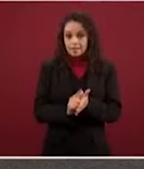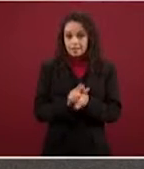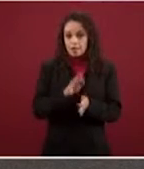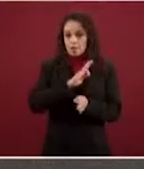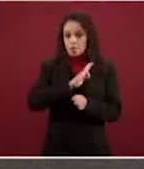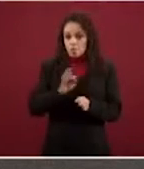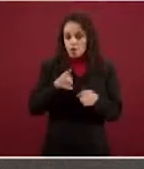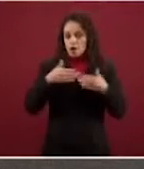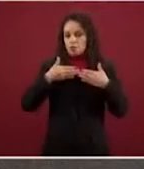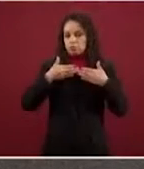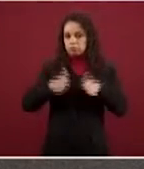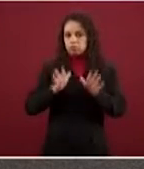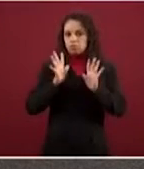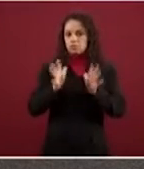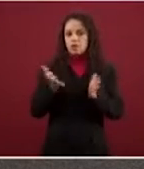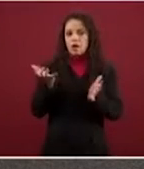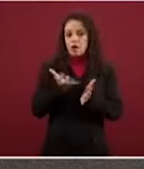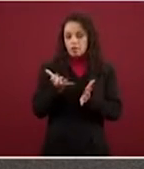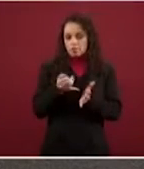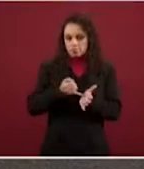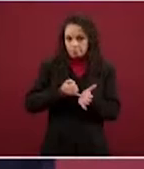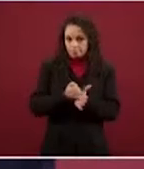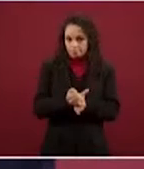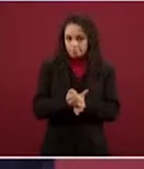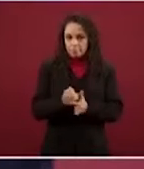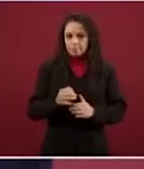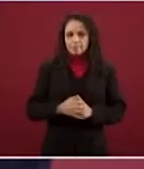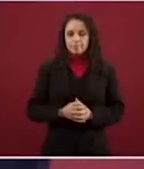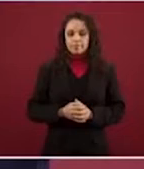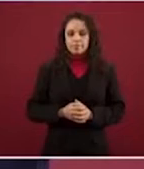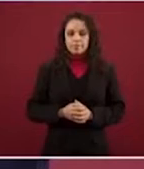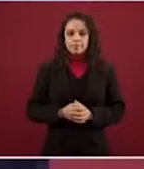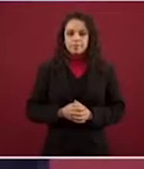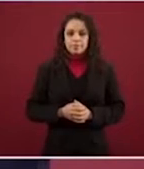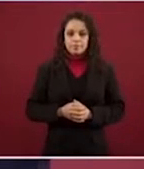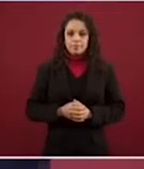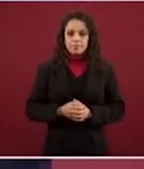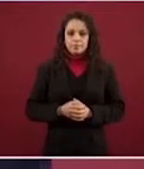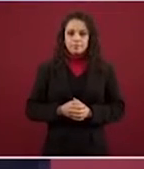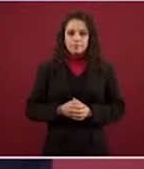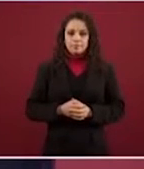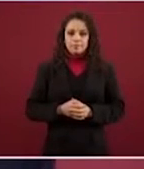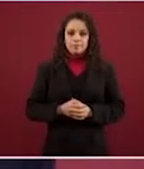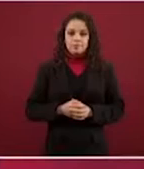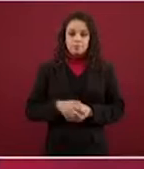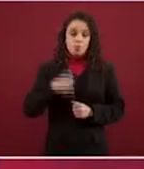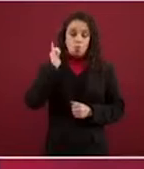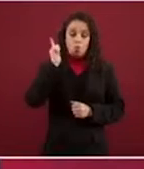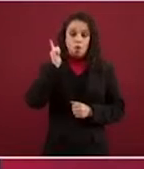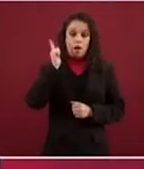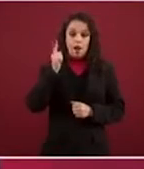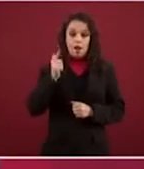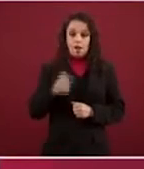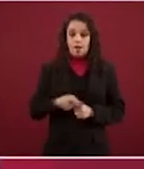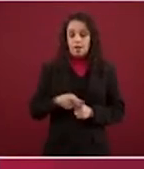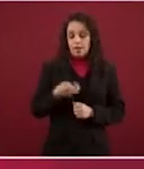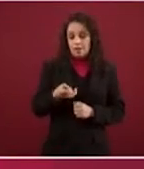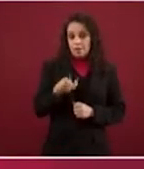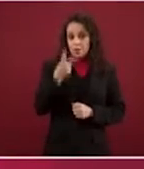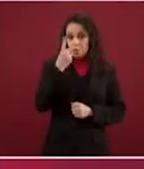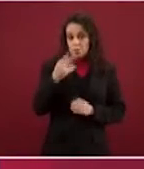vigor, a ver si podemos, antes de que termine el año, dejar en